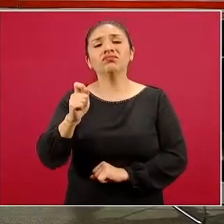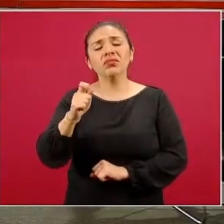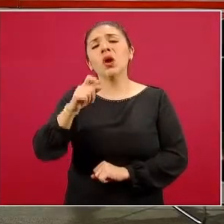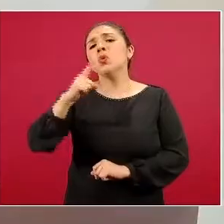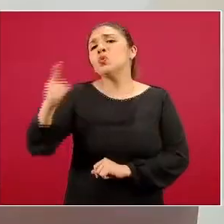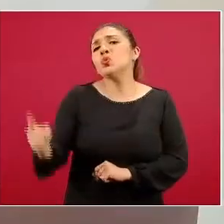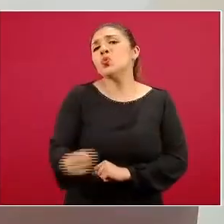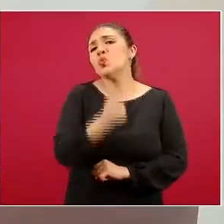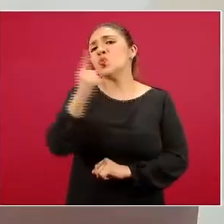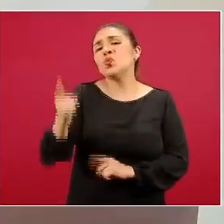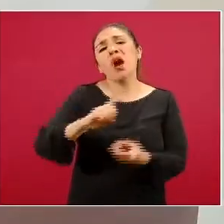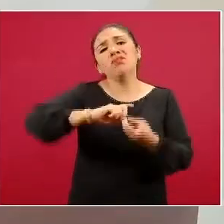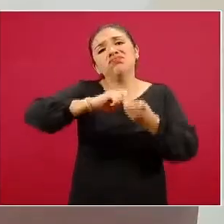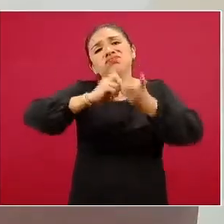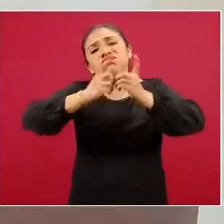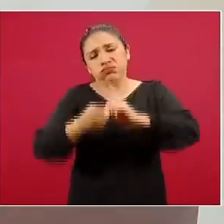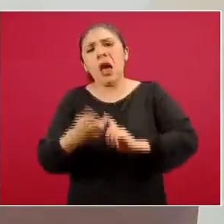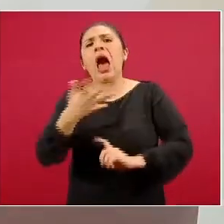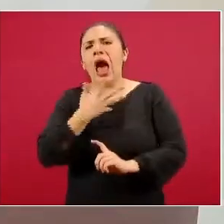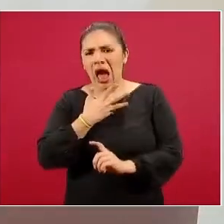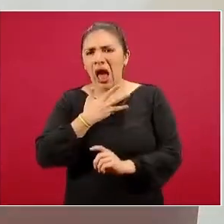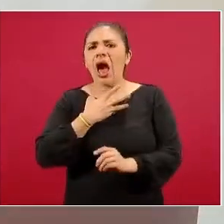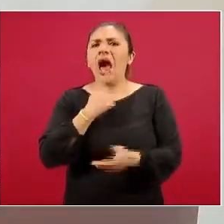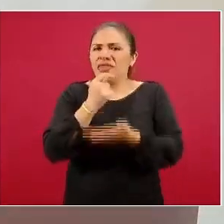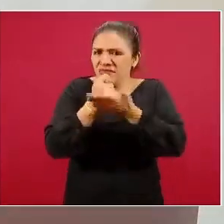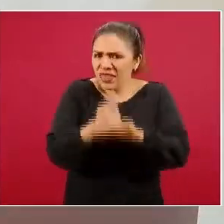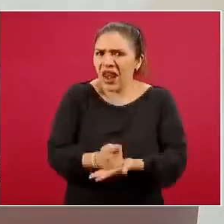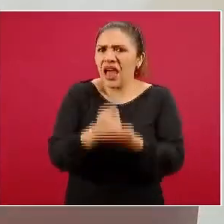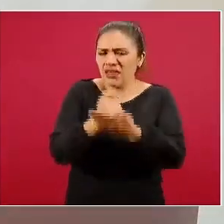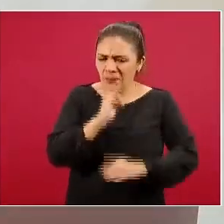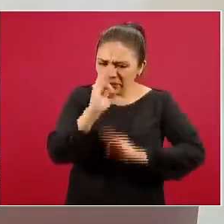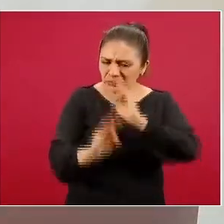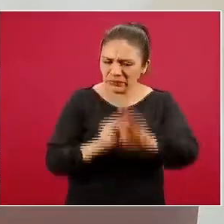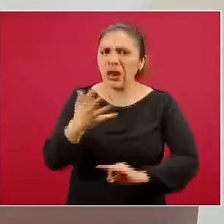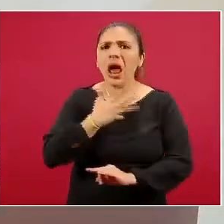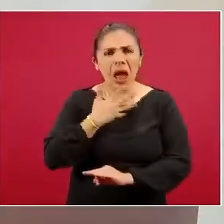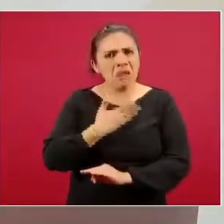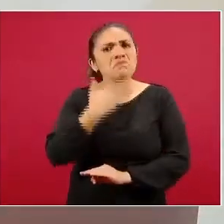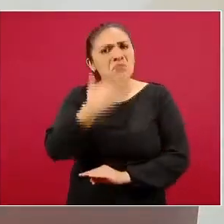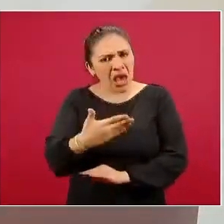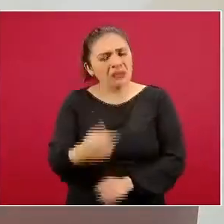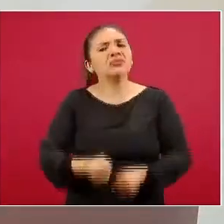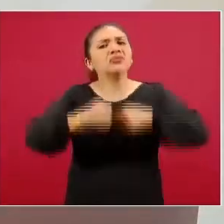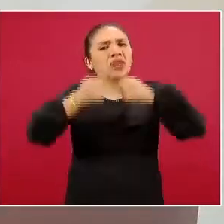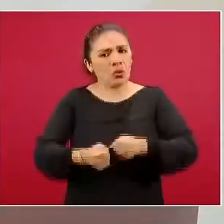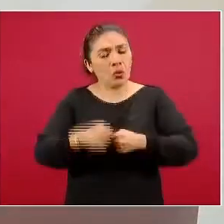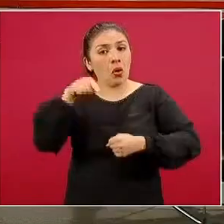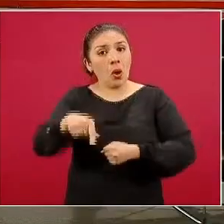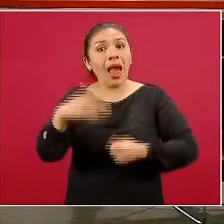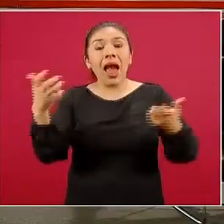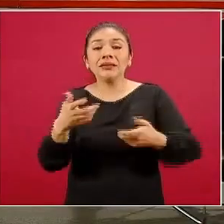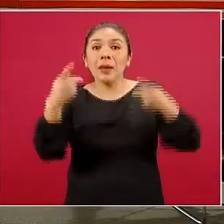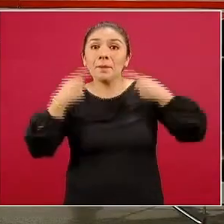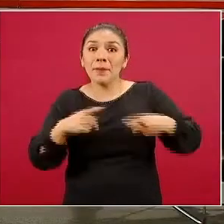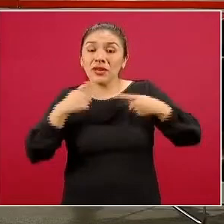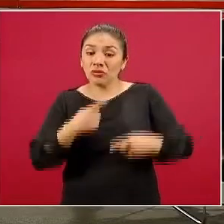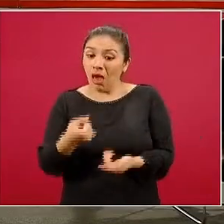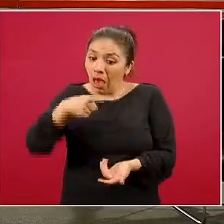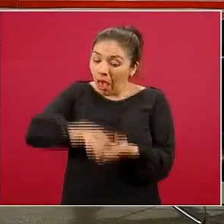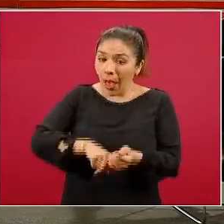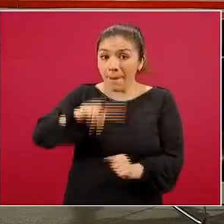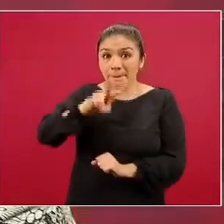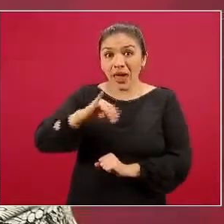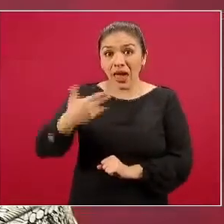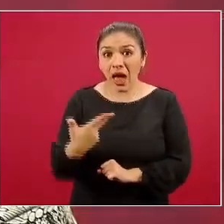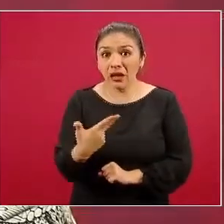crónica. Existe tratamiento, y existe tratamiento muy efectivo, seguro, que hace que las personas que viven con